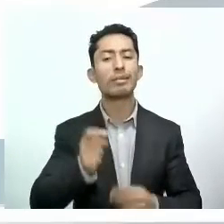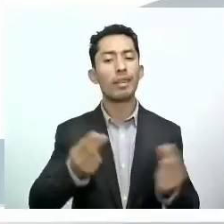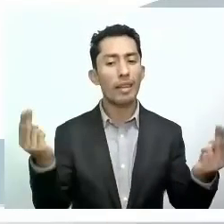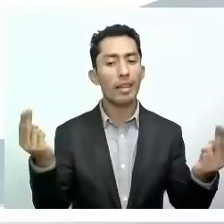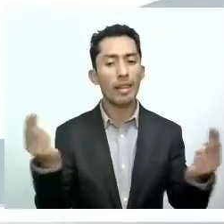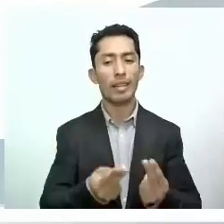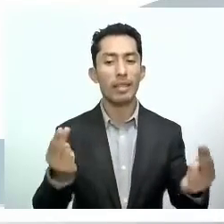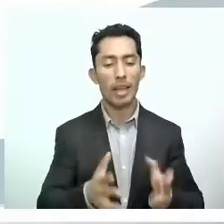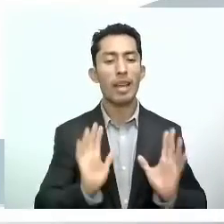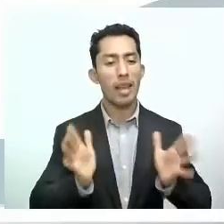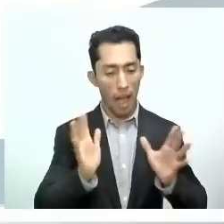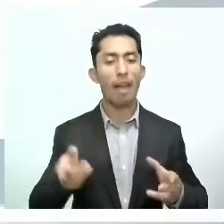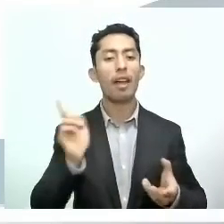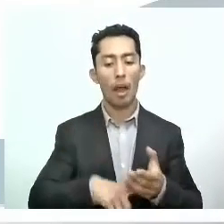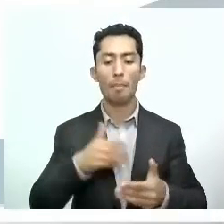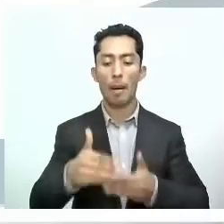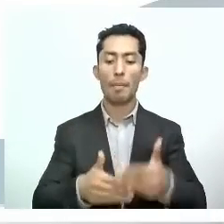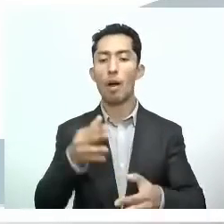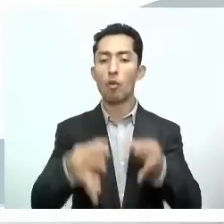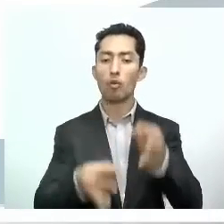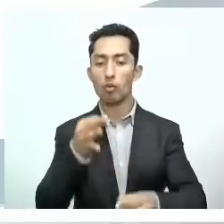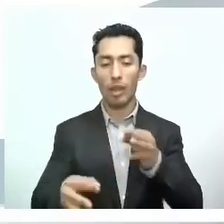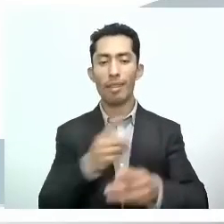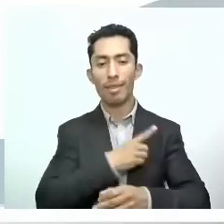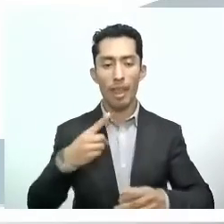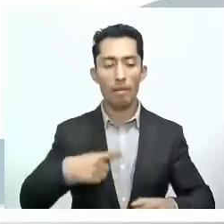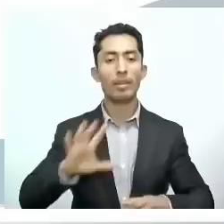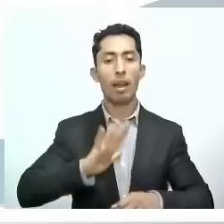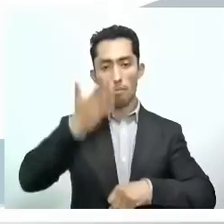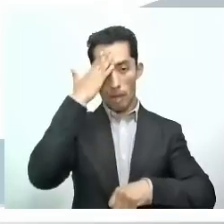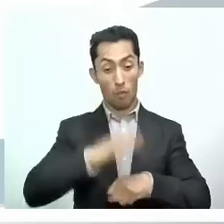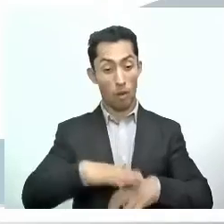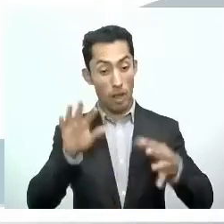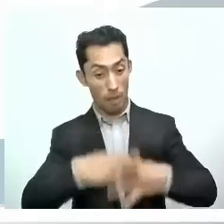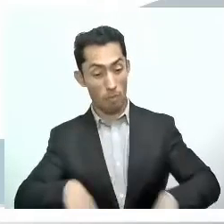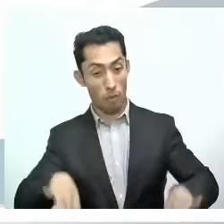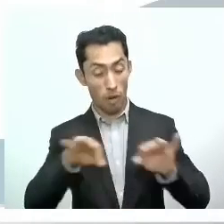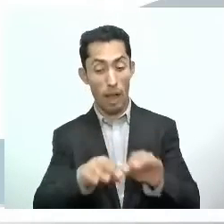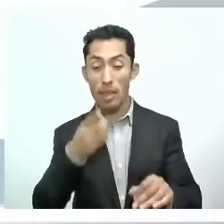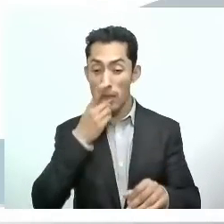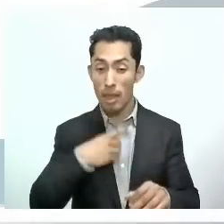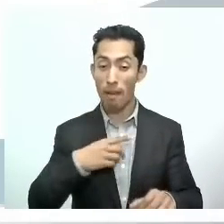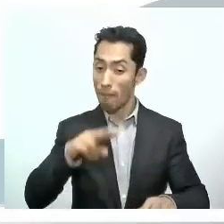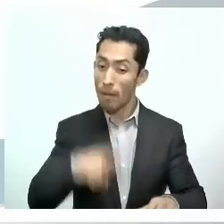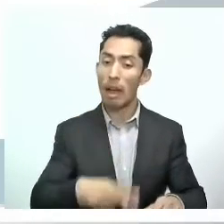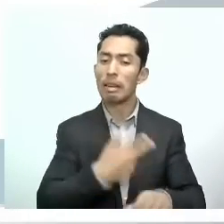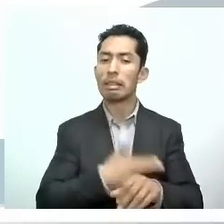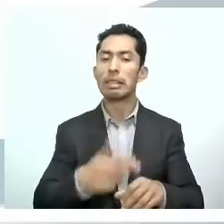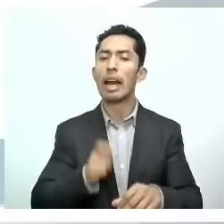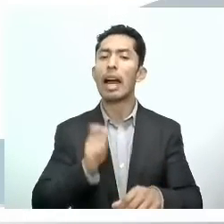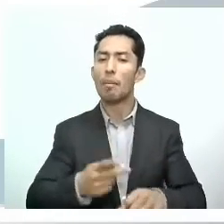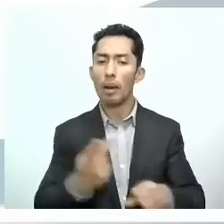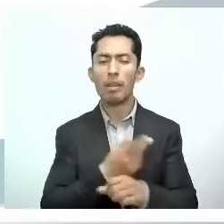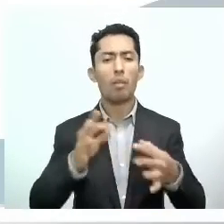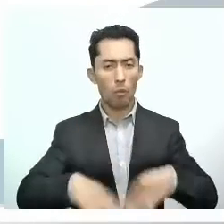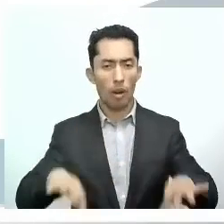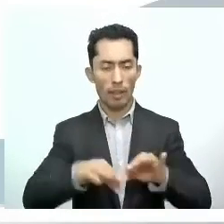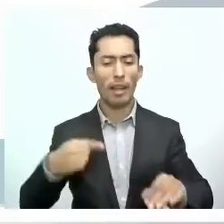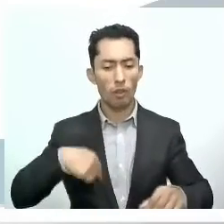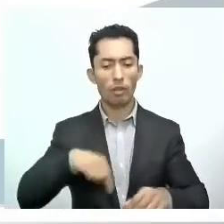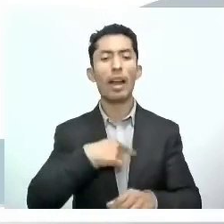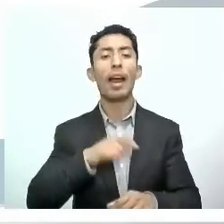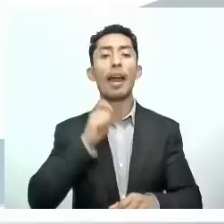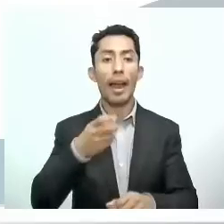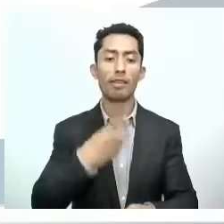parte de nuestros procesos de justicia la memoria y que se diga la verdad sobre lo sucedido. Eso para nosotros es justicia. Y así